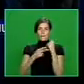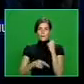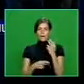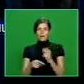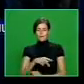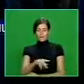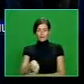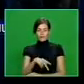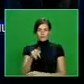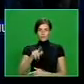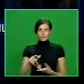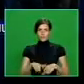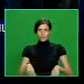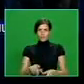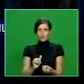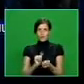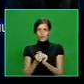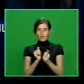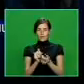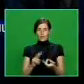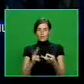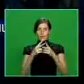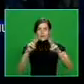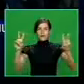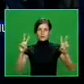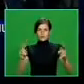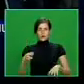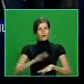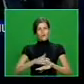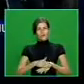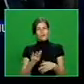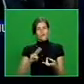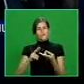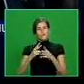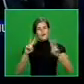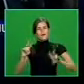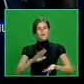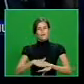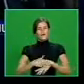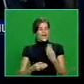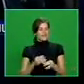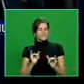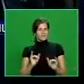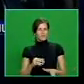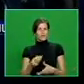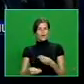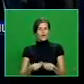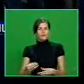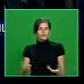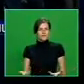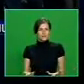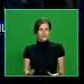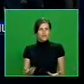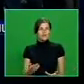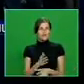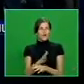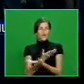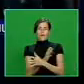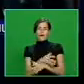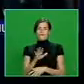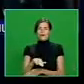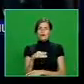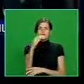plazas y las canchas de paz ahora por qué son de paz qué se hace ahí ir a jugar vas que nada